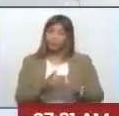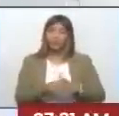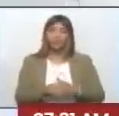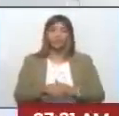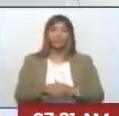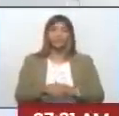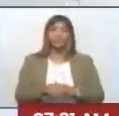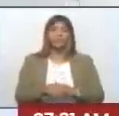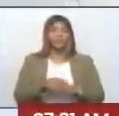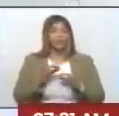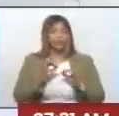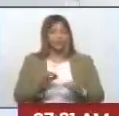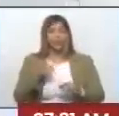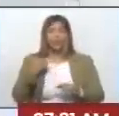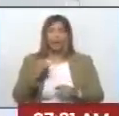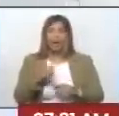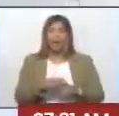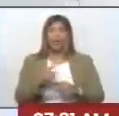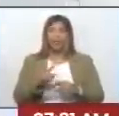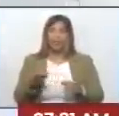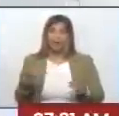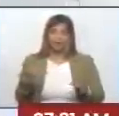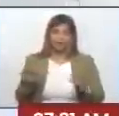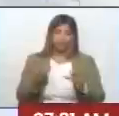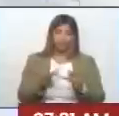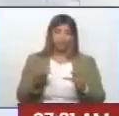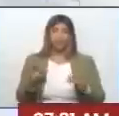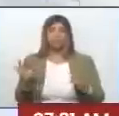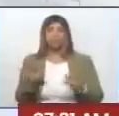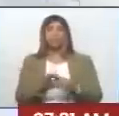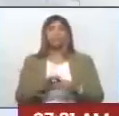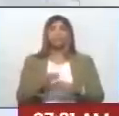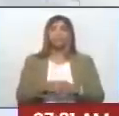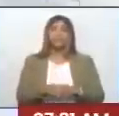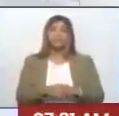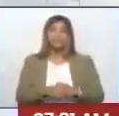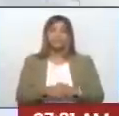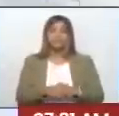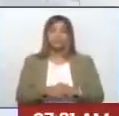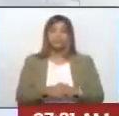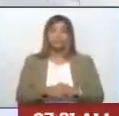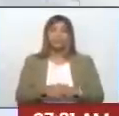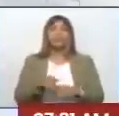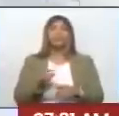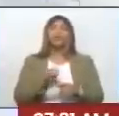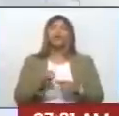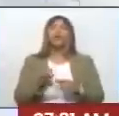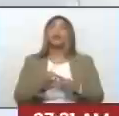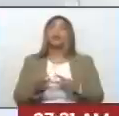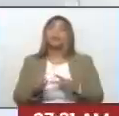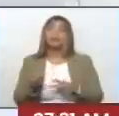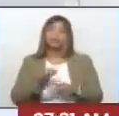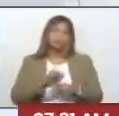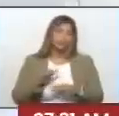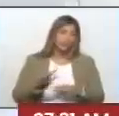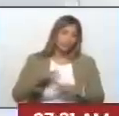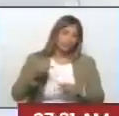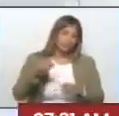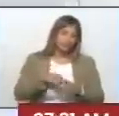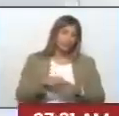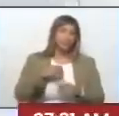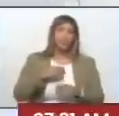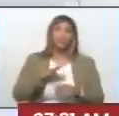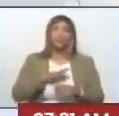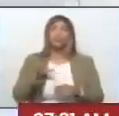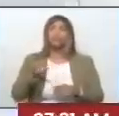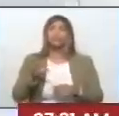y seguramente hay una relación muy estrecha con elementos internos del país, o sea, traidores a